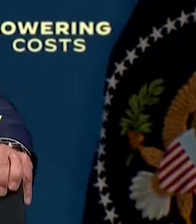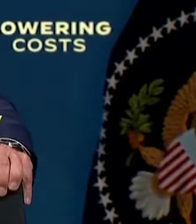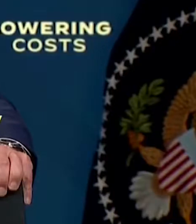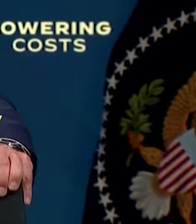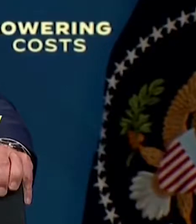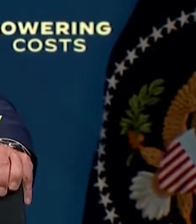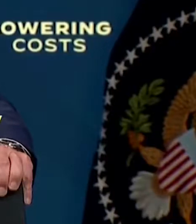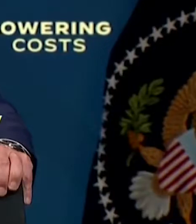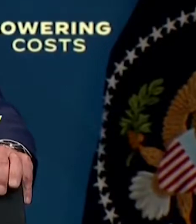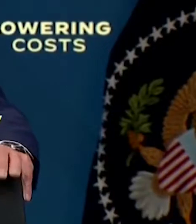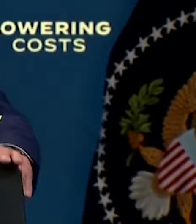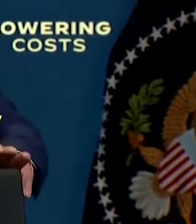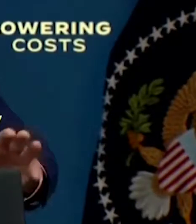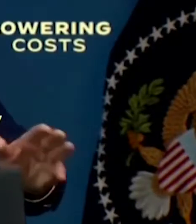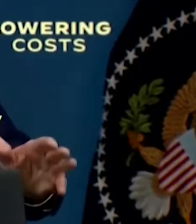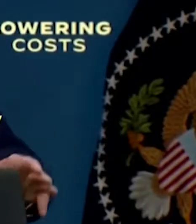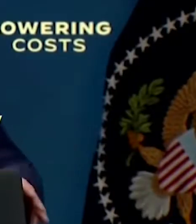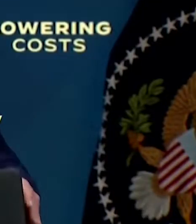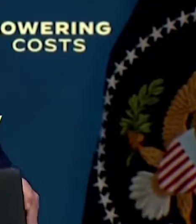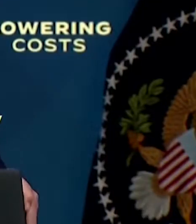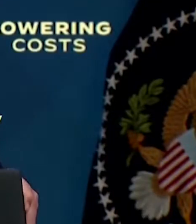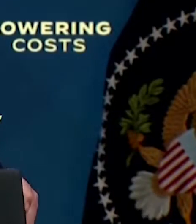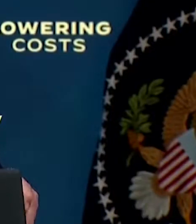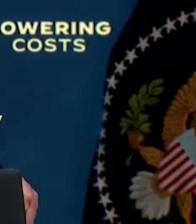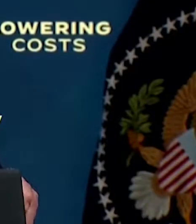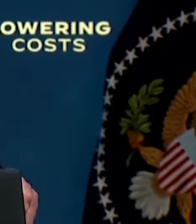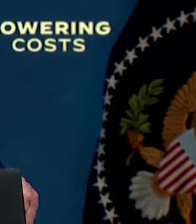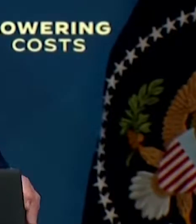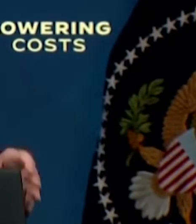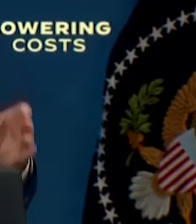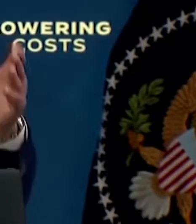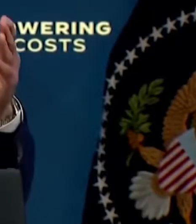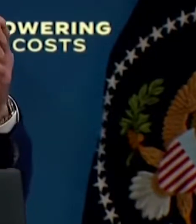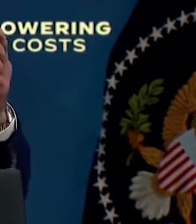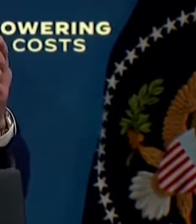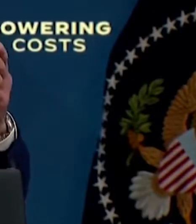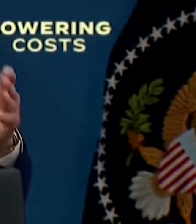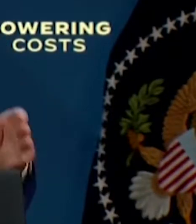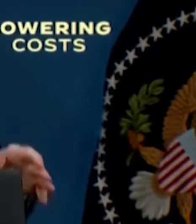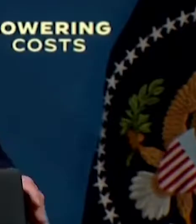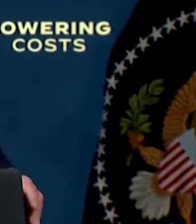para los eeuu ya que las diferencias son solo ideológicas